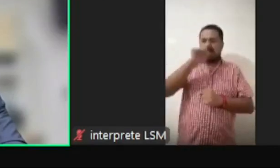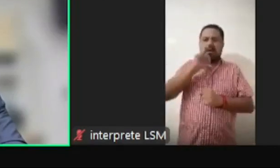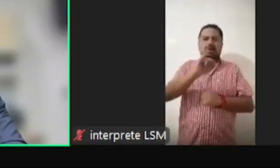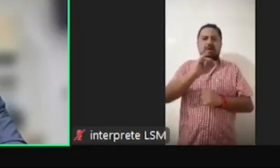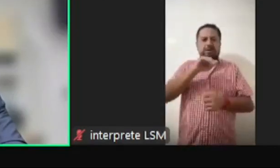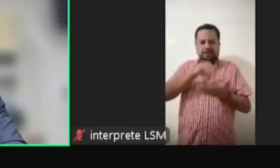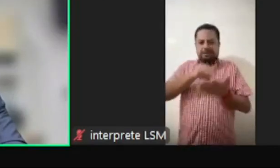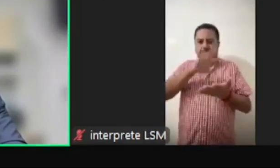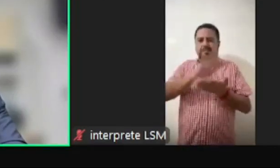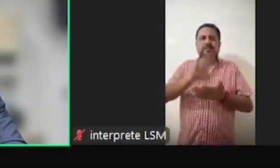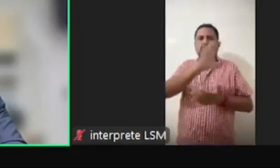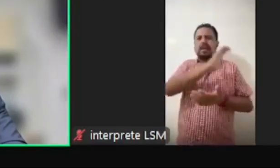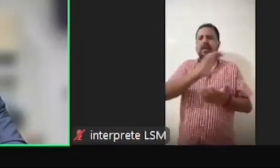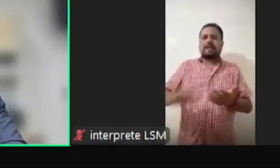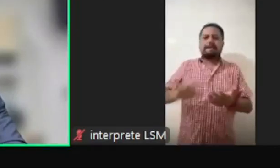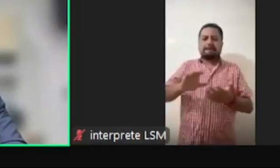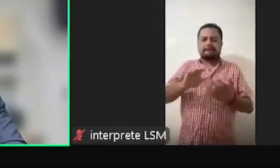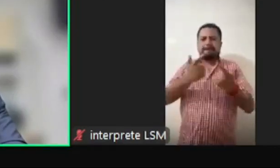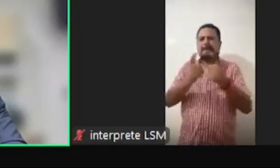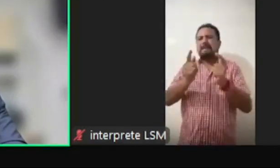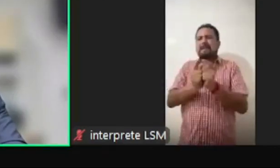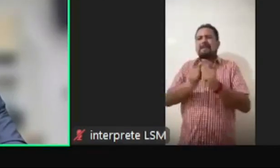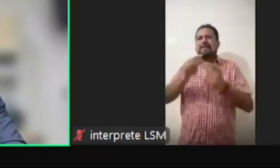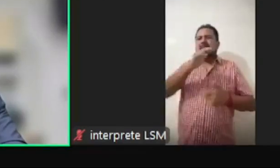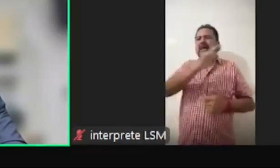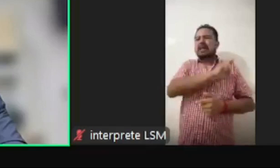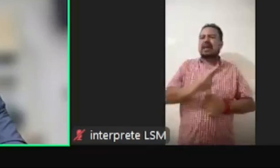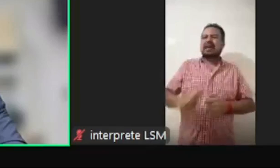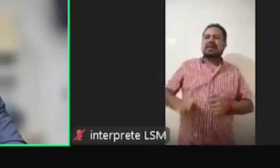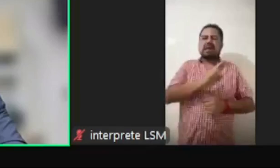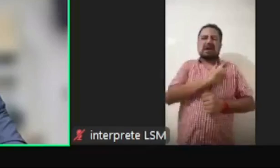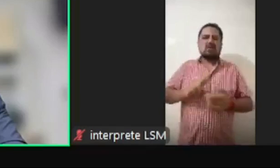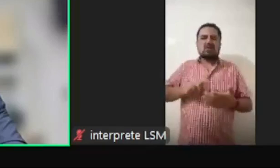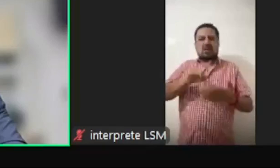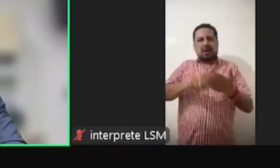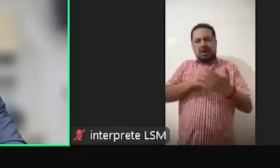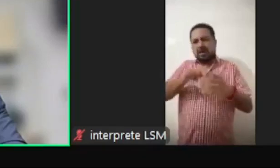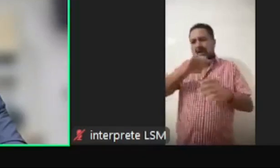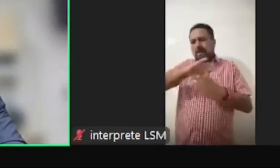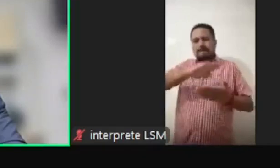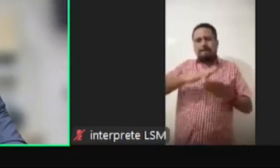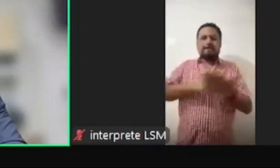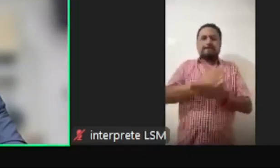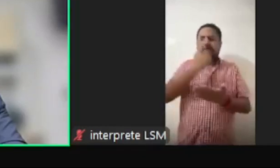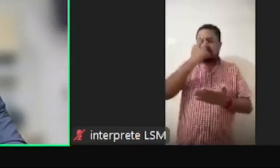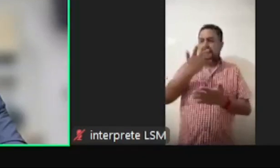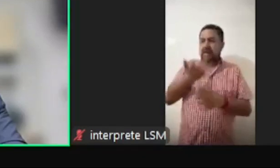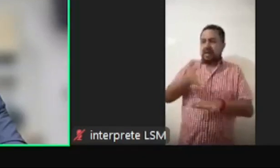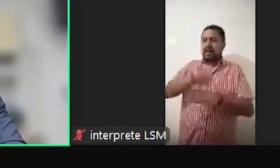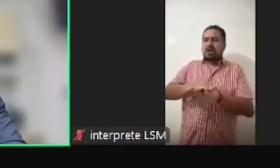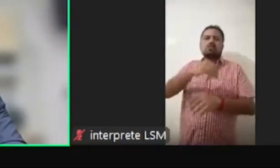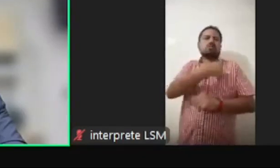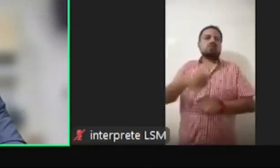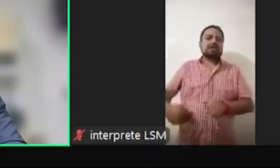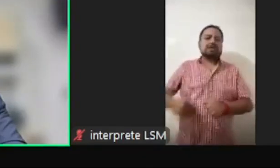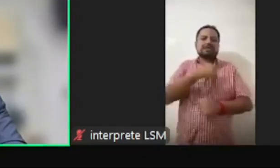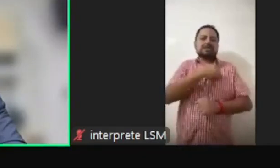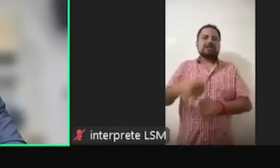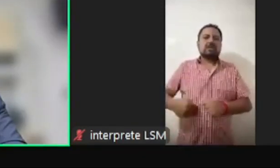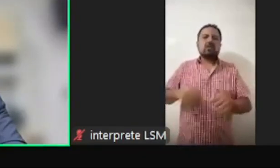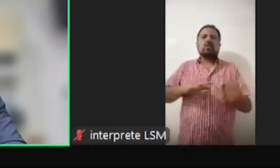de candidaturas de las planillas y listas de regidurías de representación proporcional para la integración de los ayuntamientos en los municipios del